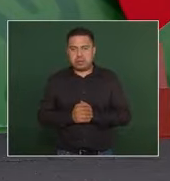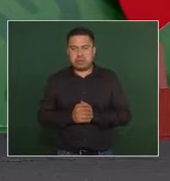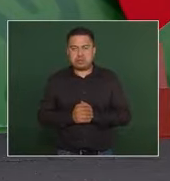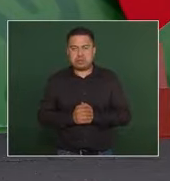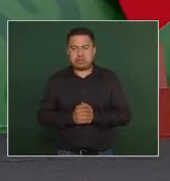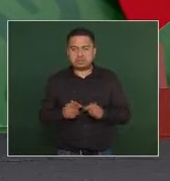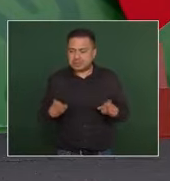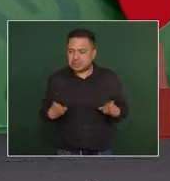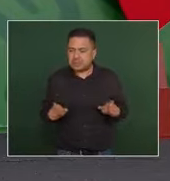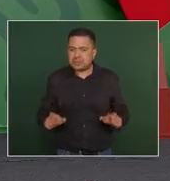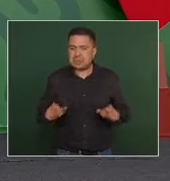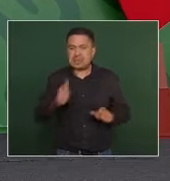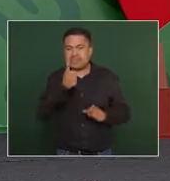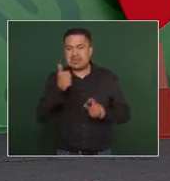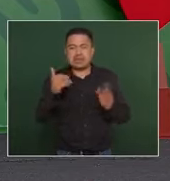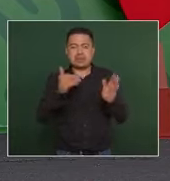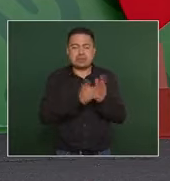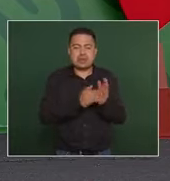operativos